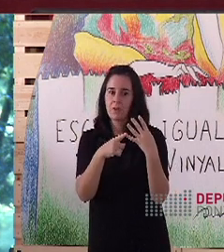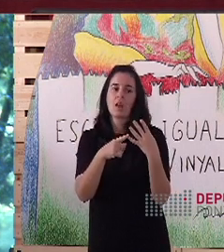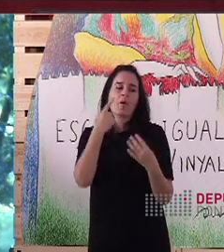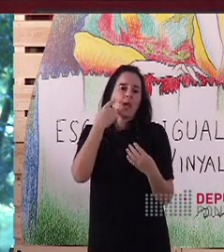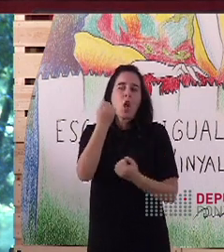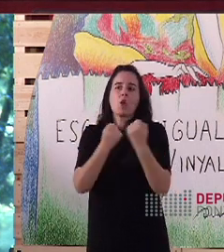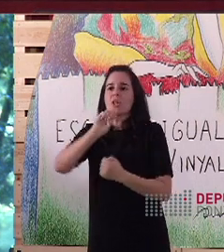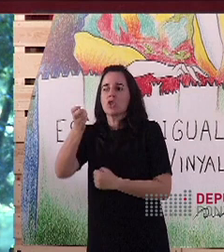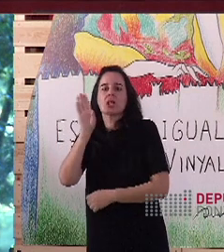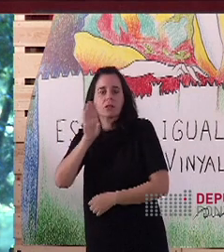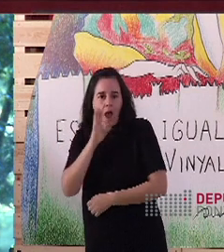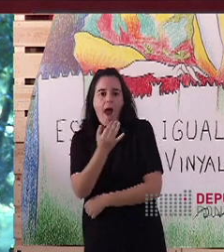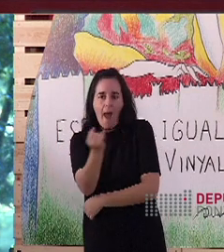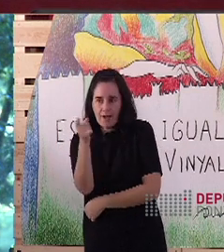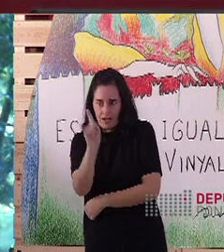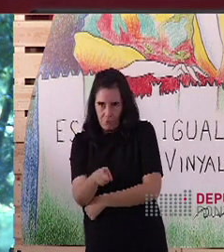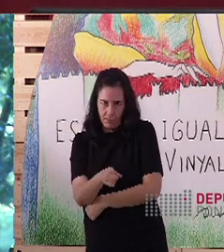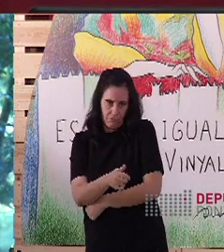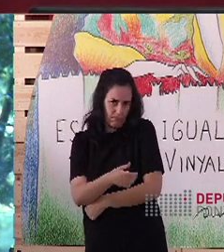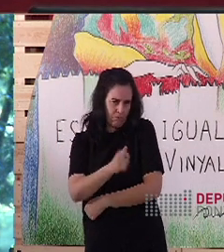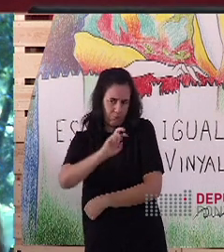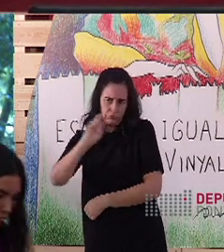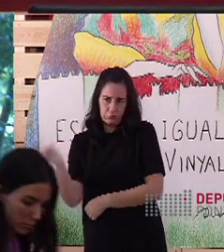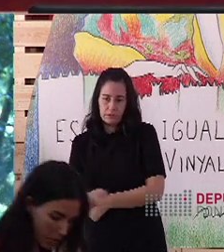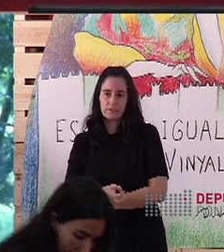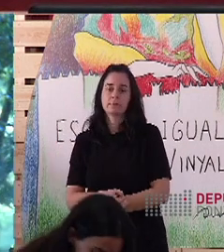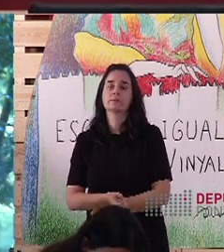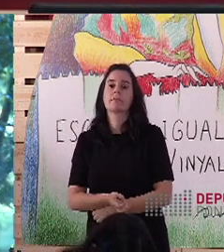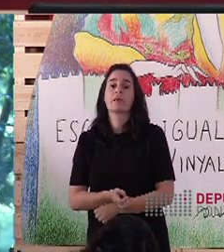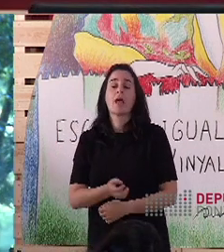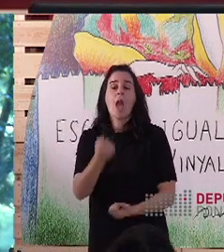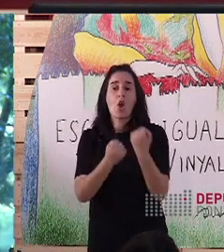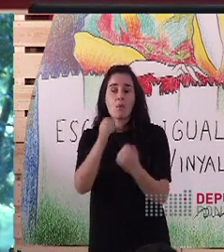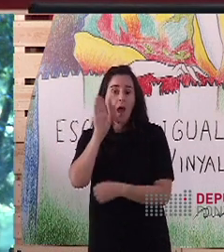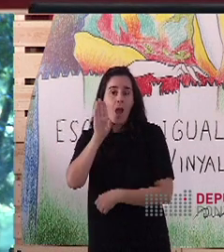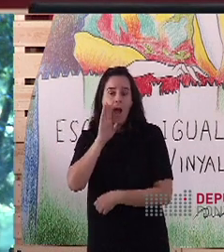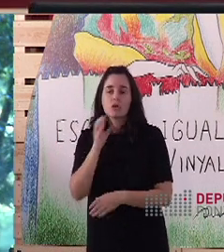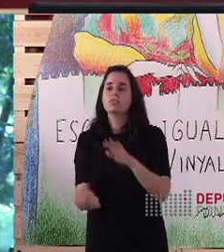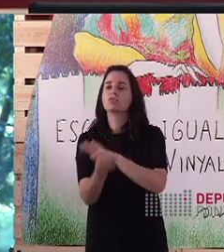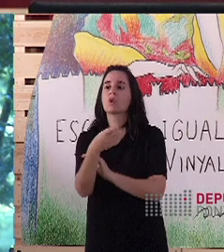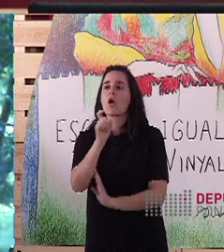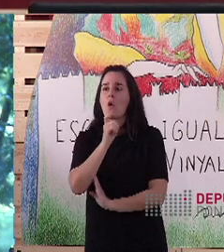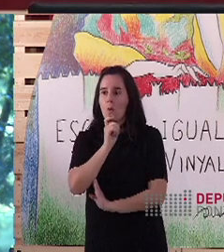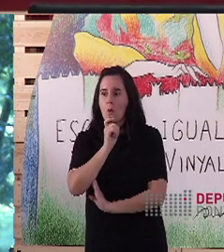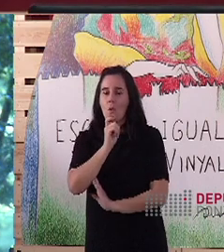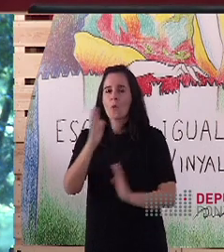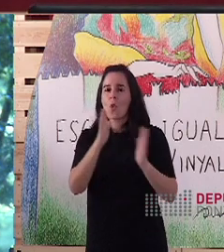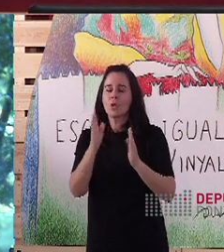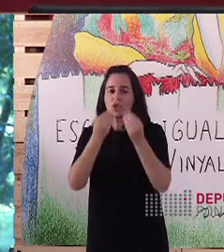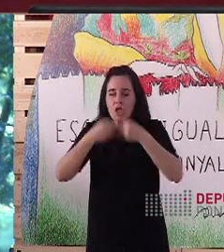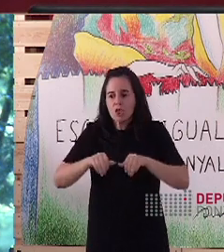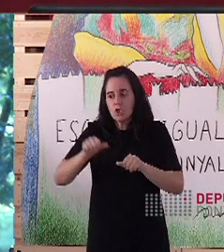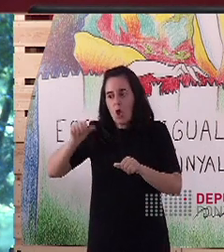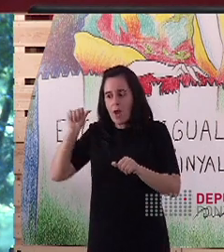ilícitas. Las economías ilícitas surgen y se fortalecen en momentos históricos de